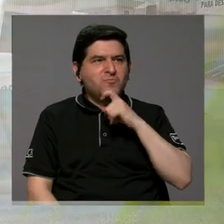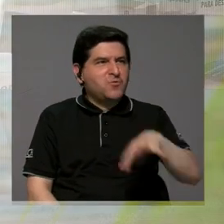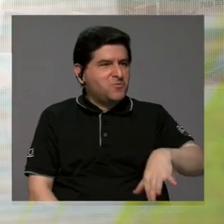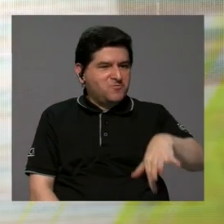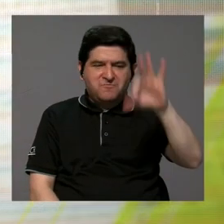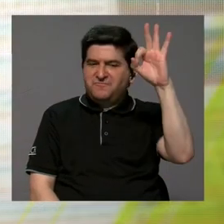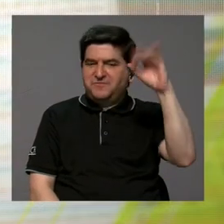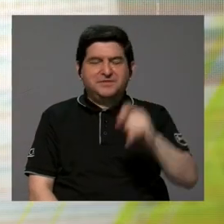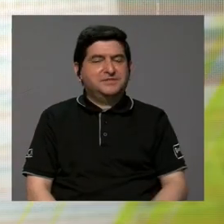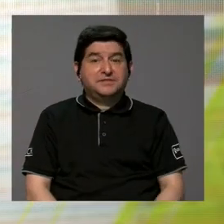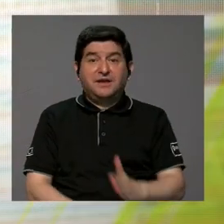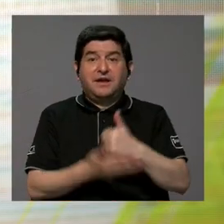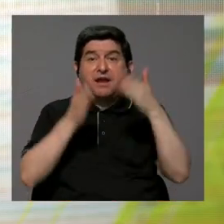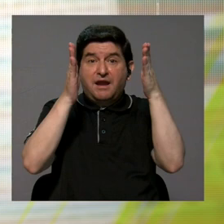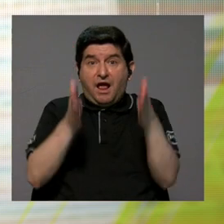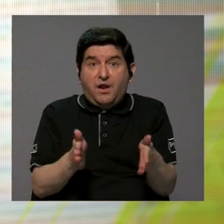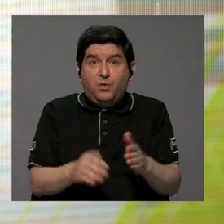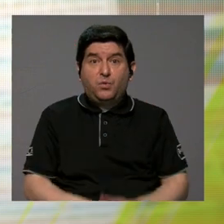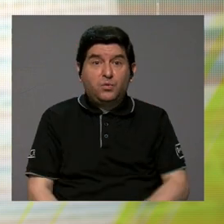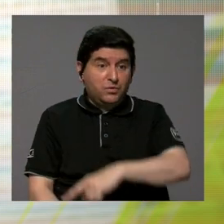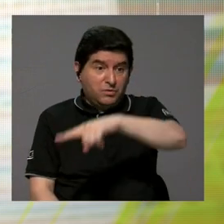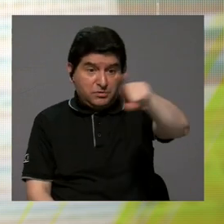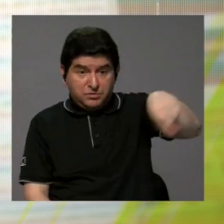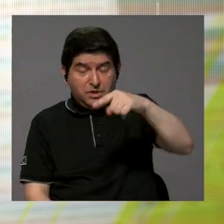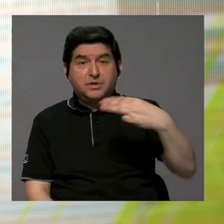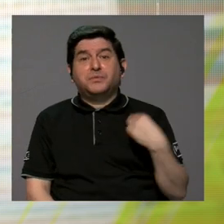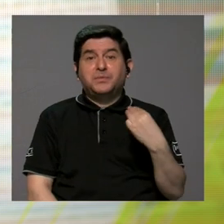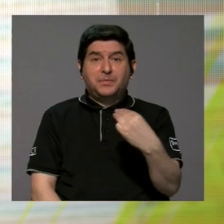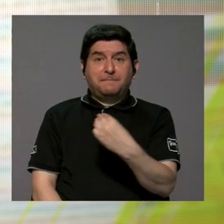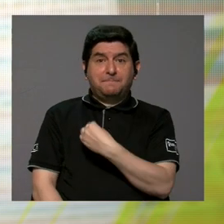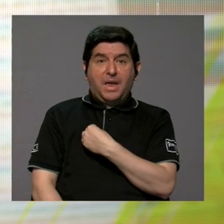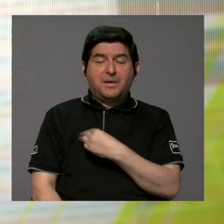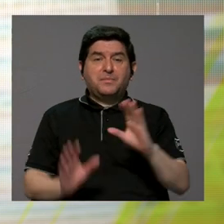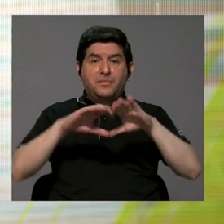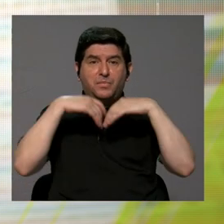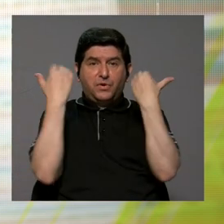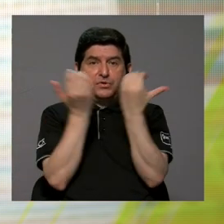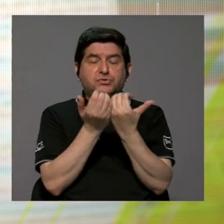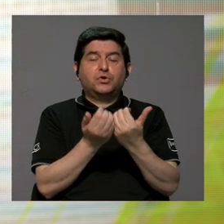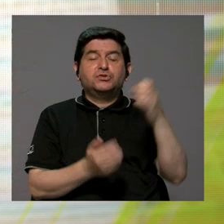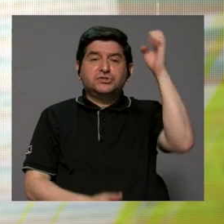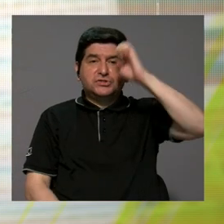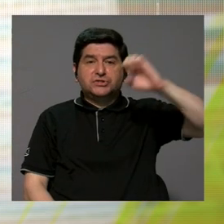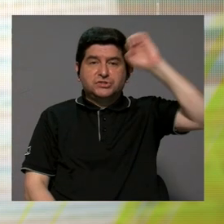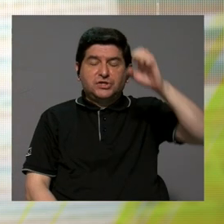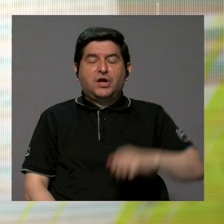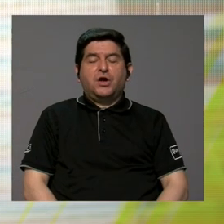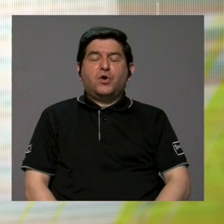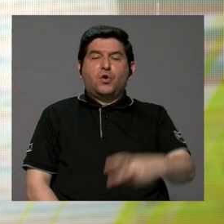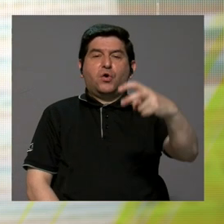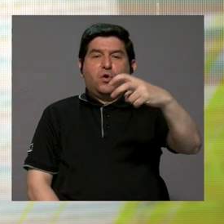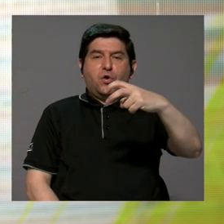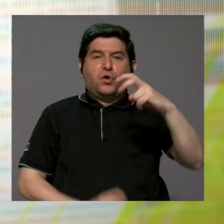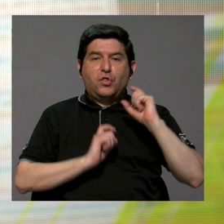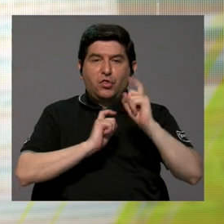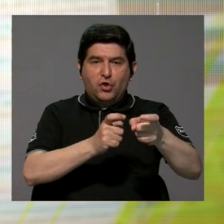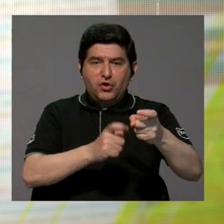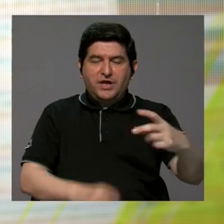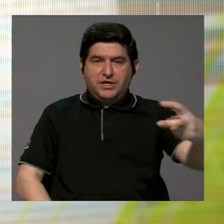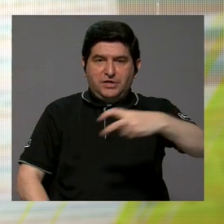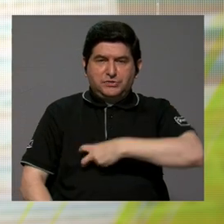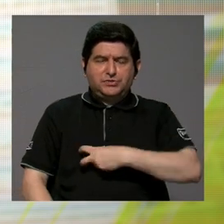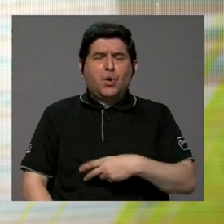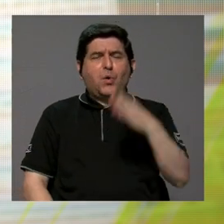vamos a encontrar. Algunos de ellos incluso son miembros del Consejo Europeo de Donación y Trasplante,